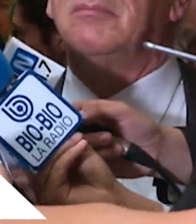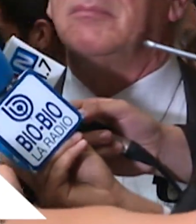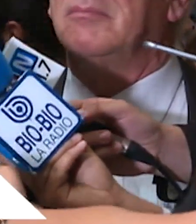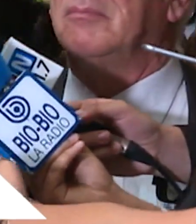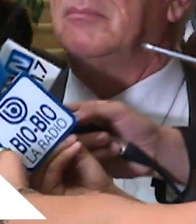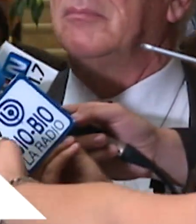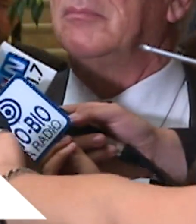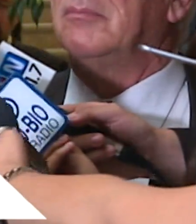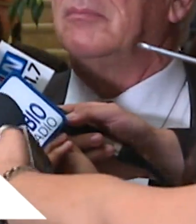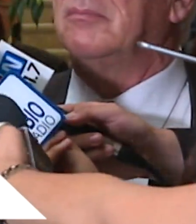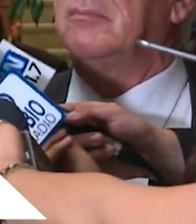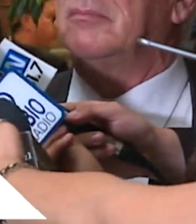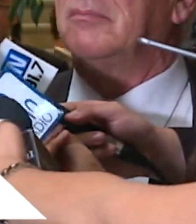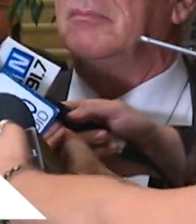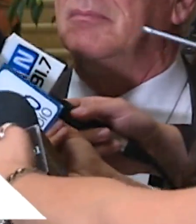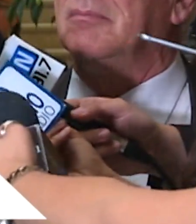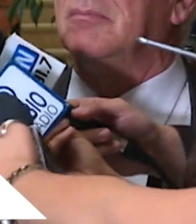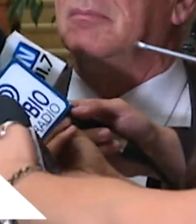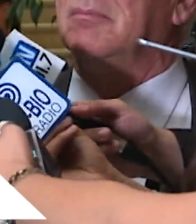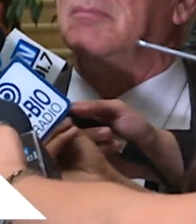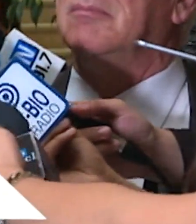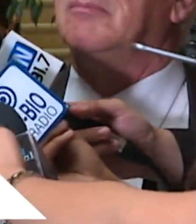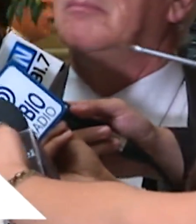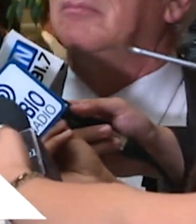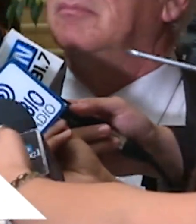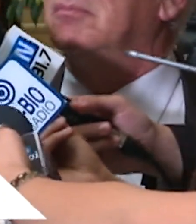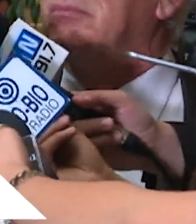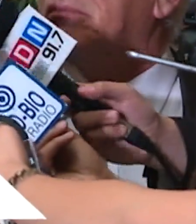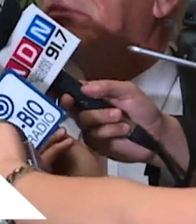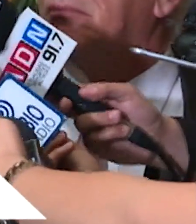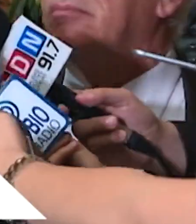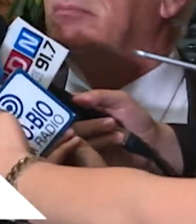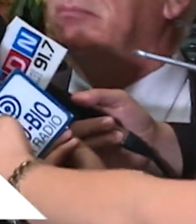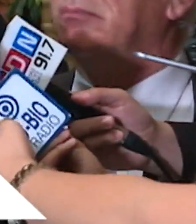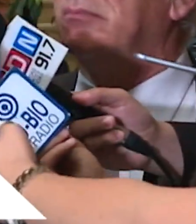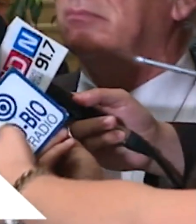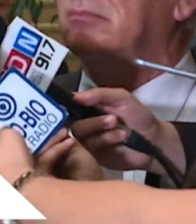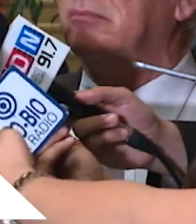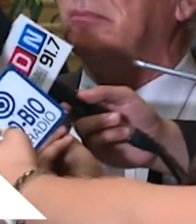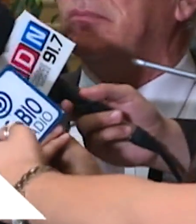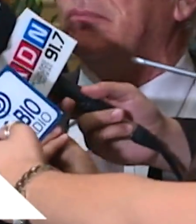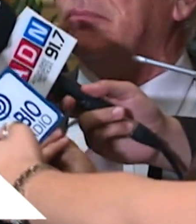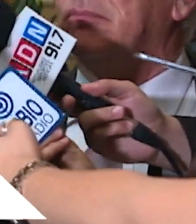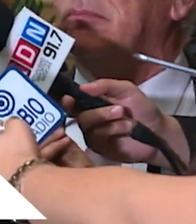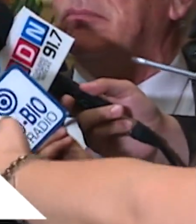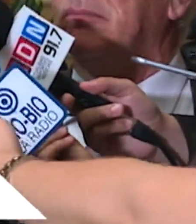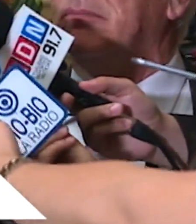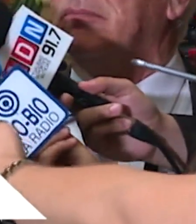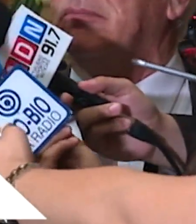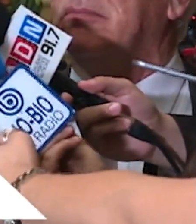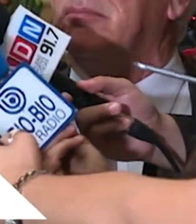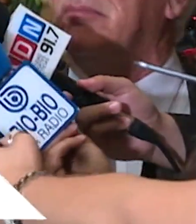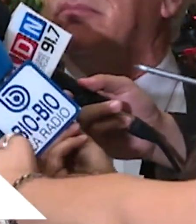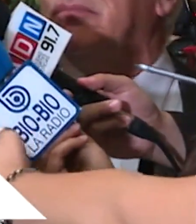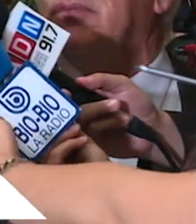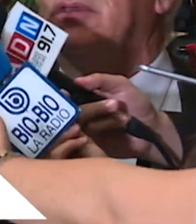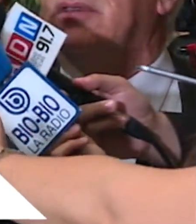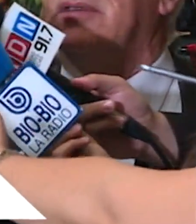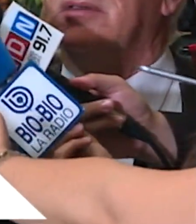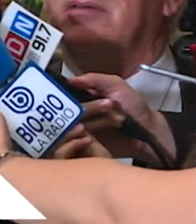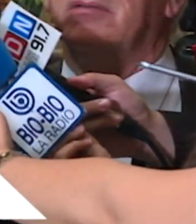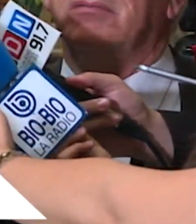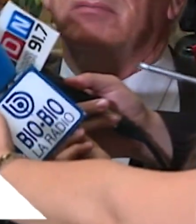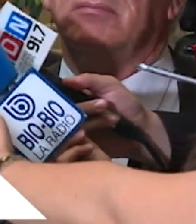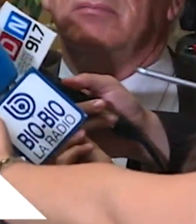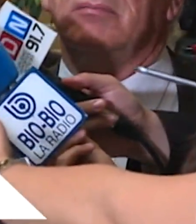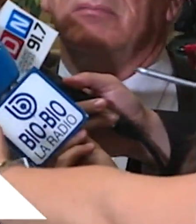faltó fue una respuesta institucional aquí uno decía Dónde está el gobierno viéndolo por televisión uno aquí decía por qué no se decreta estado de